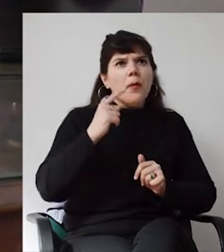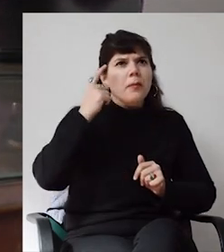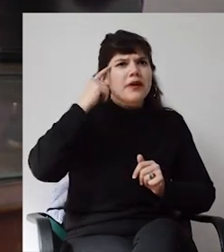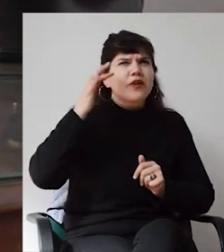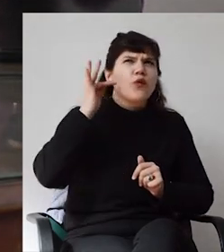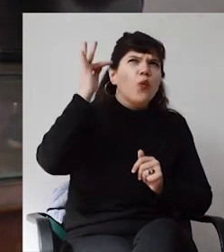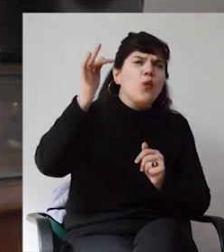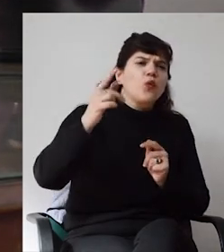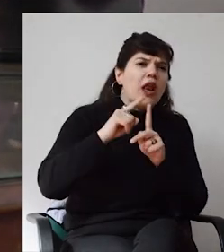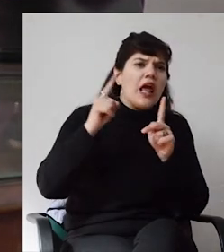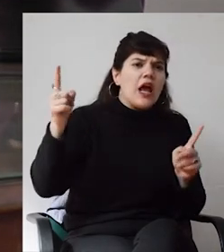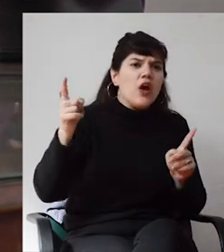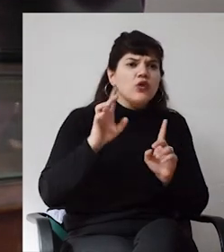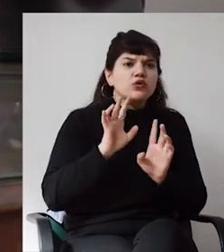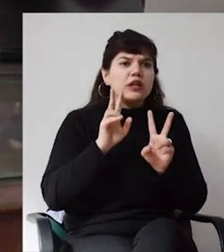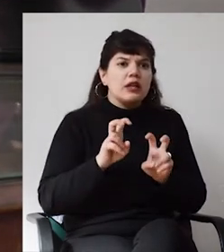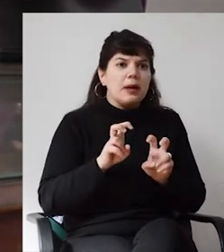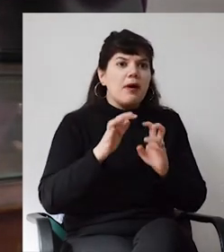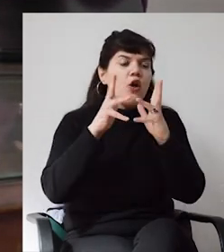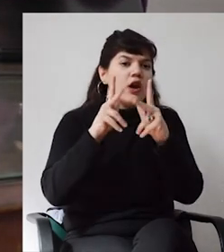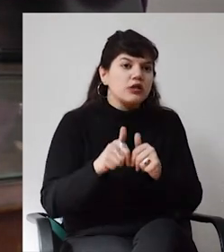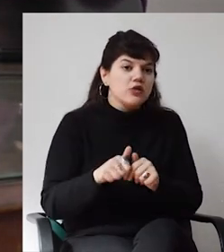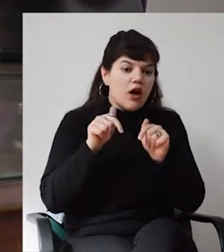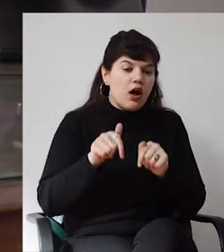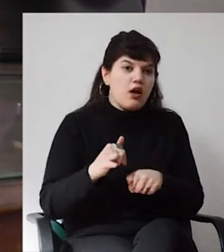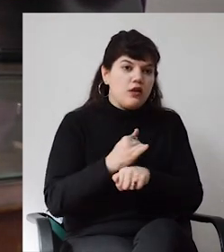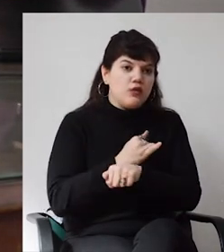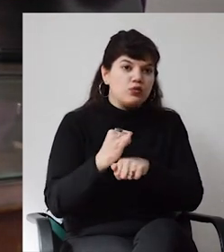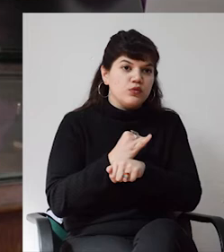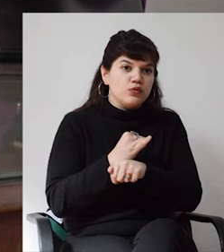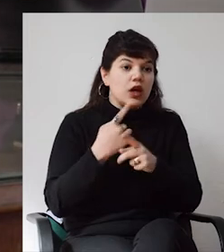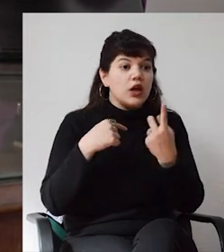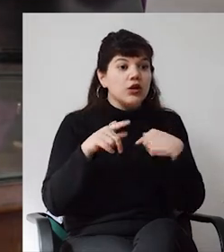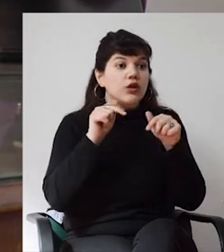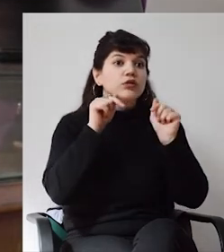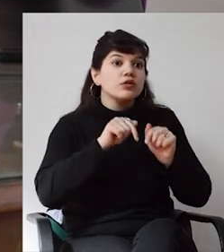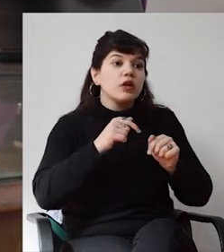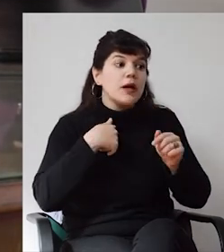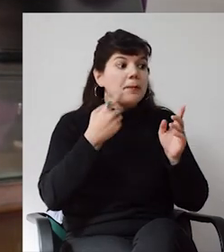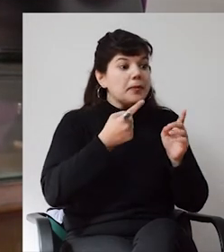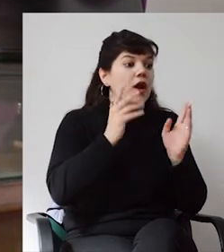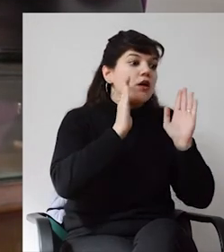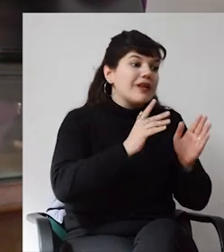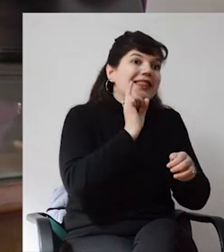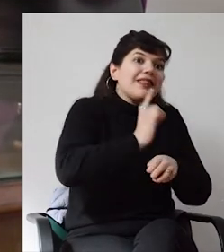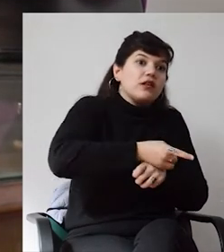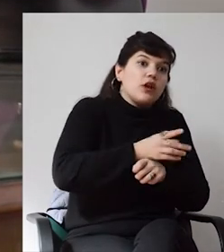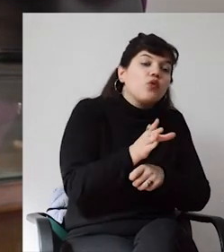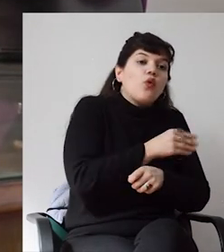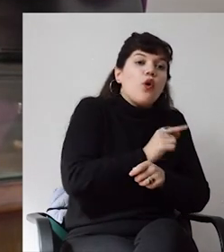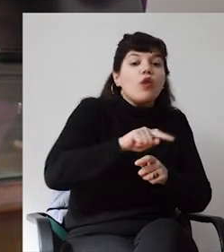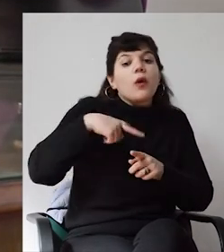estén lejanas de los ámbitos de dirección de la organización. Si hay que tomar decisiones por un lado y